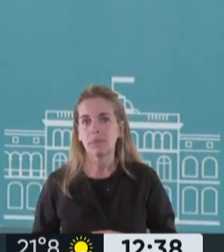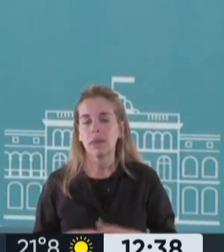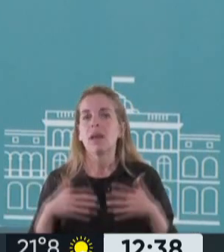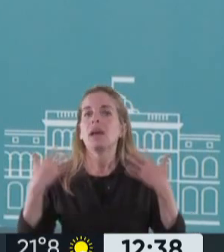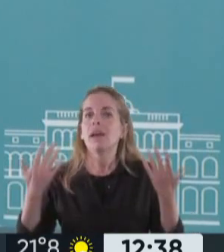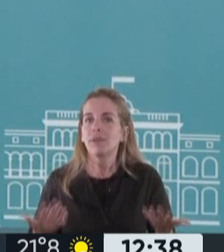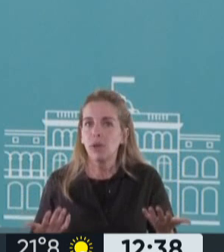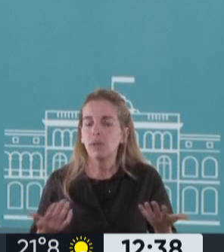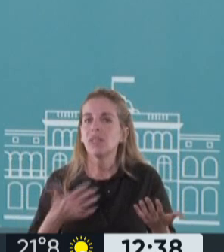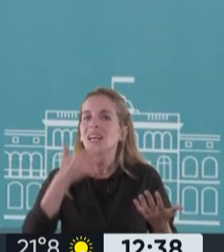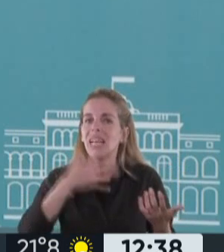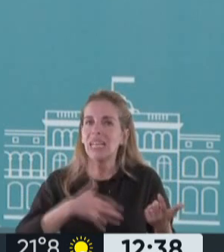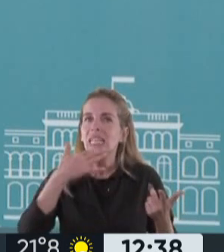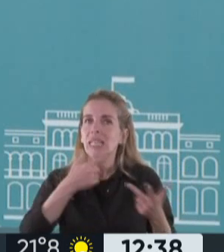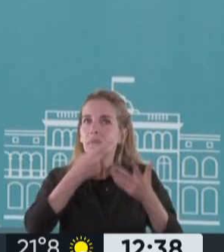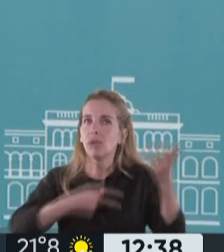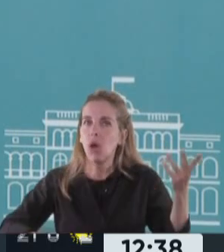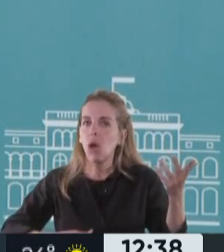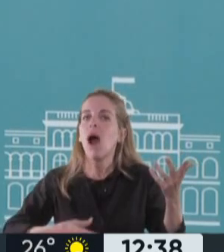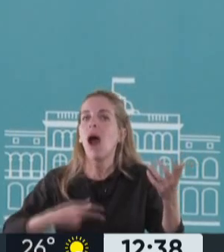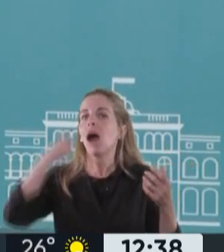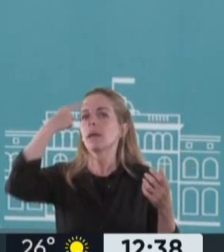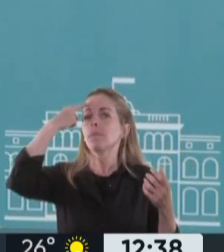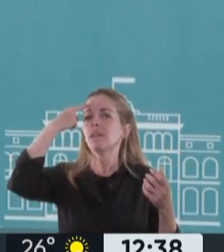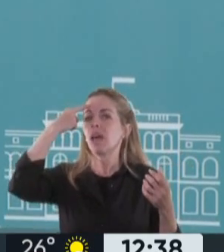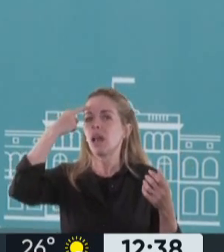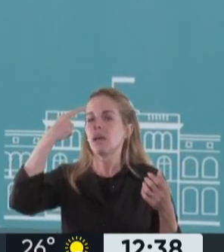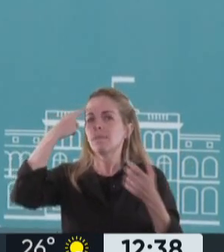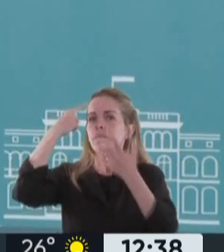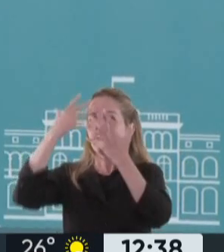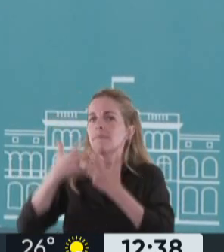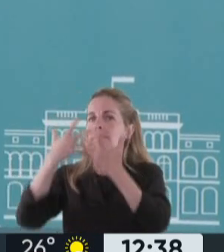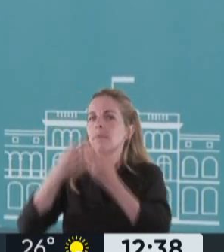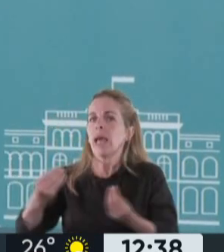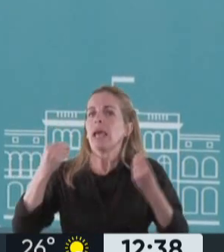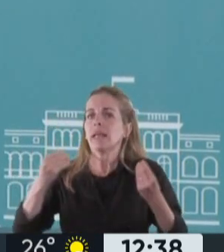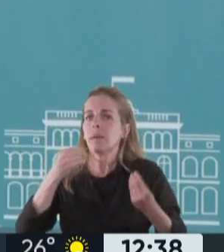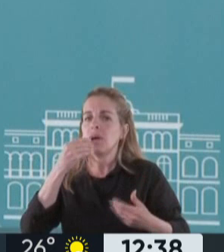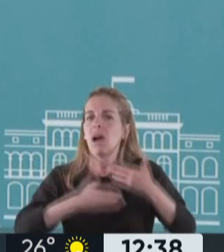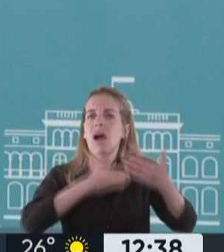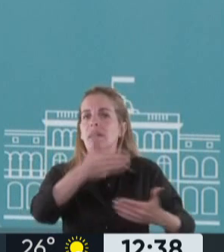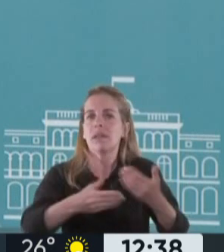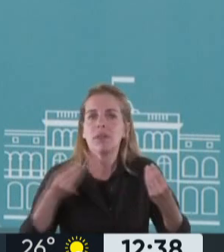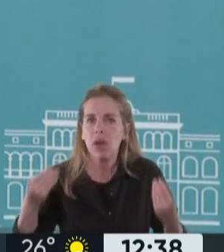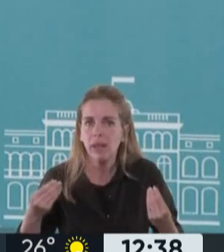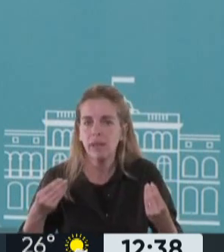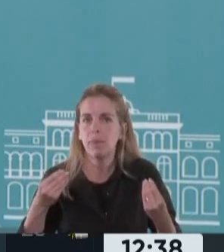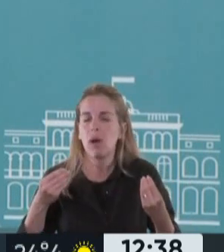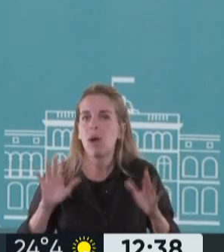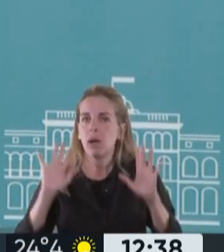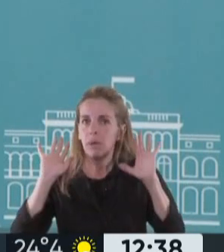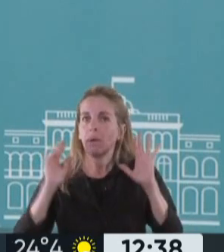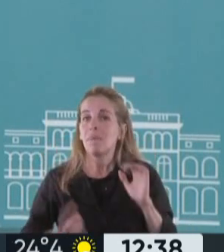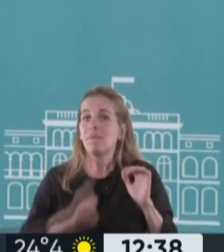Entonces, a partir de ahí hay que entender qué es lo que estamos transitando. Por eso hay que entender